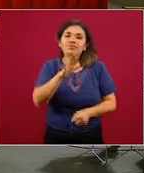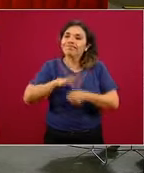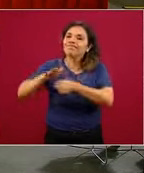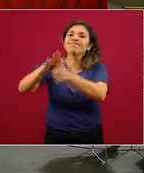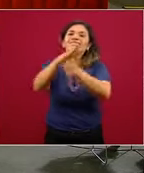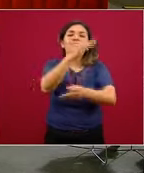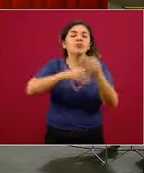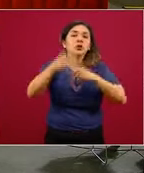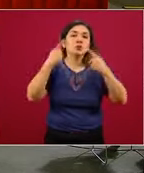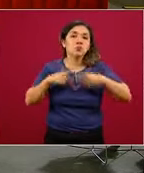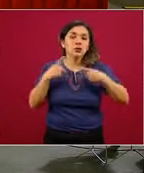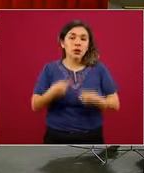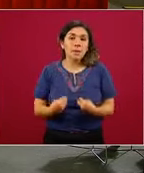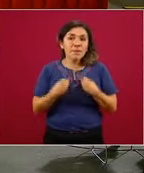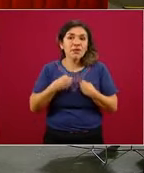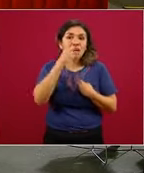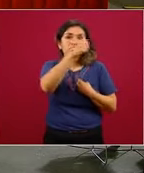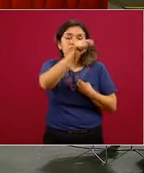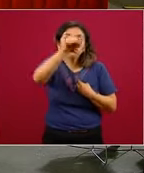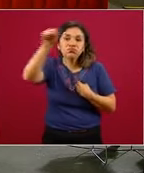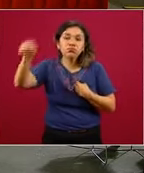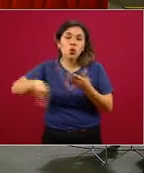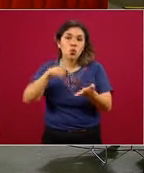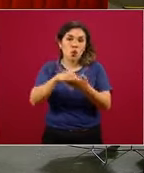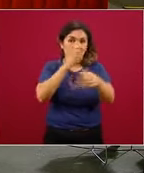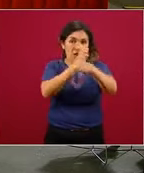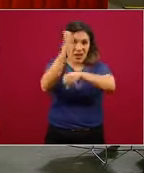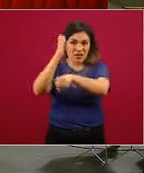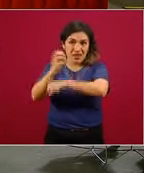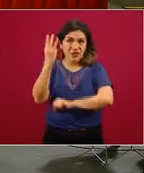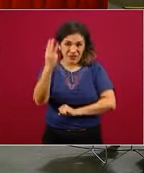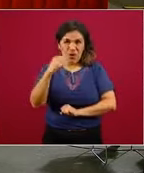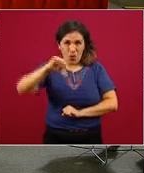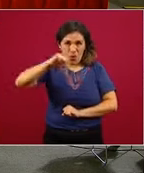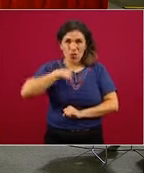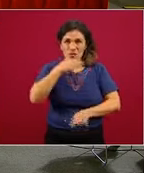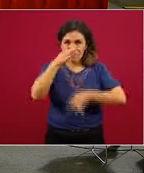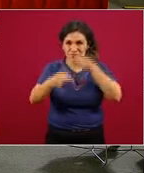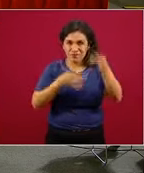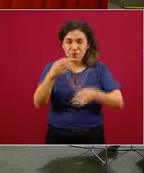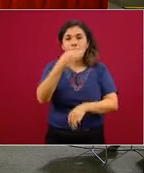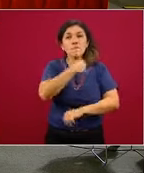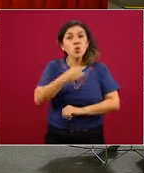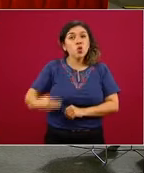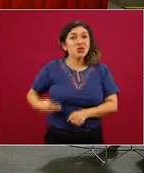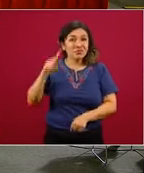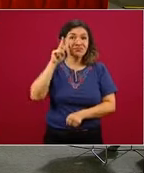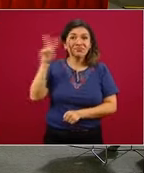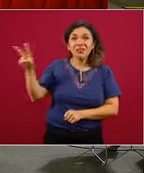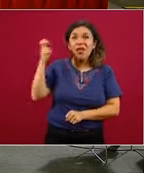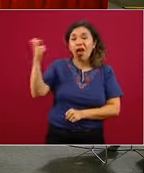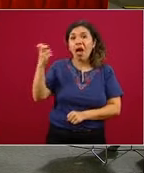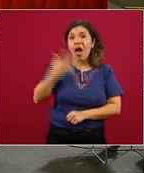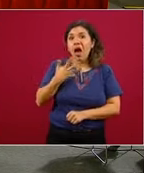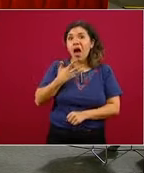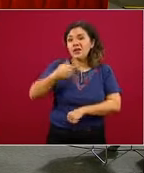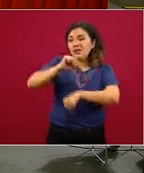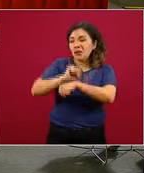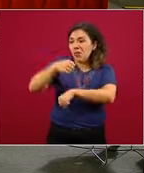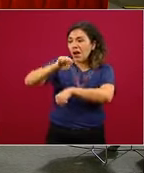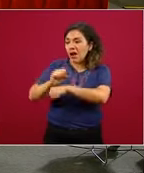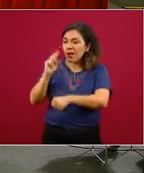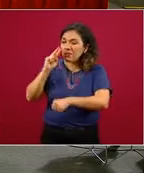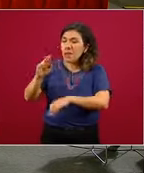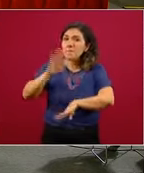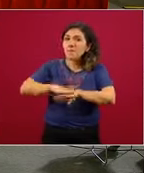llamado a los pobladores, a los ciudadanos que habitan en estos 3 estados, sobre todo en aquellos municipios que vieron que en las últimas semanas están